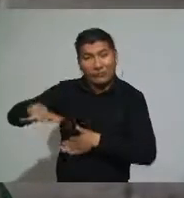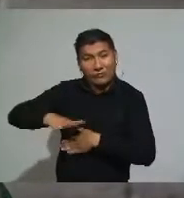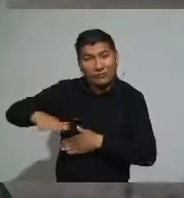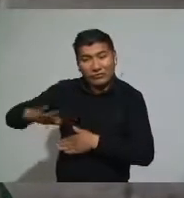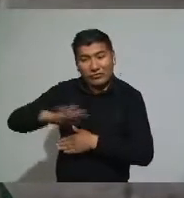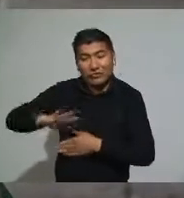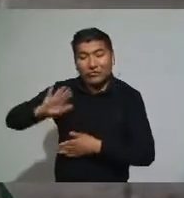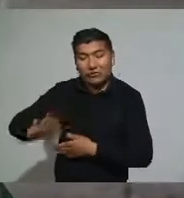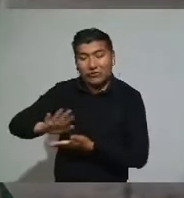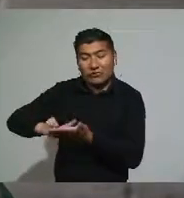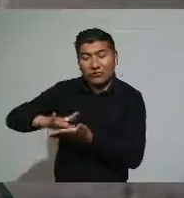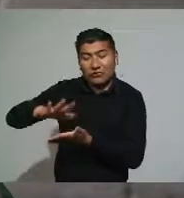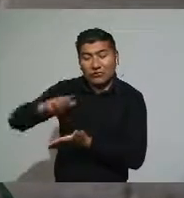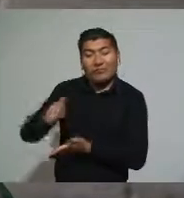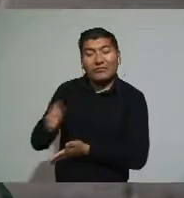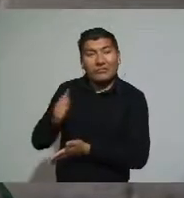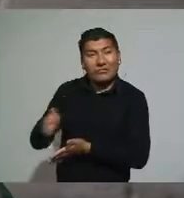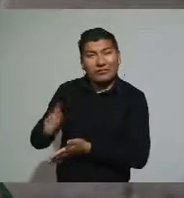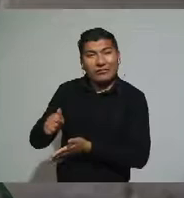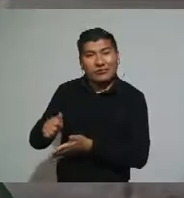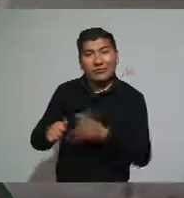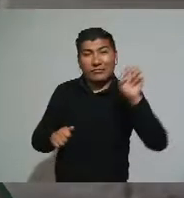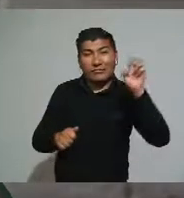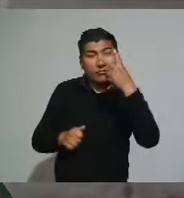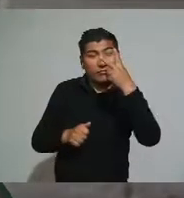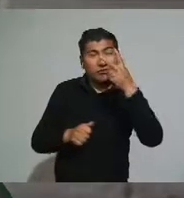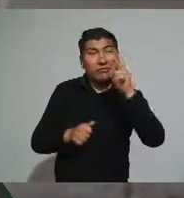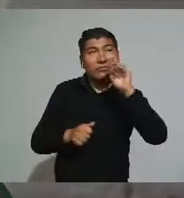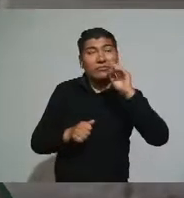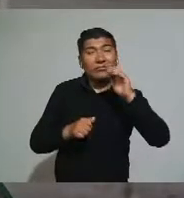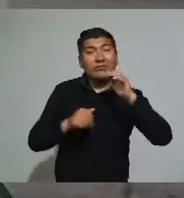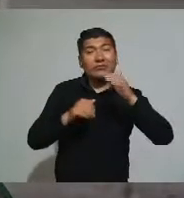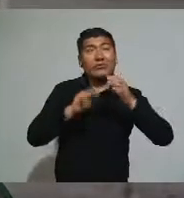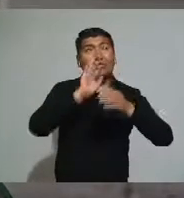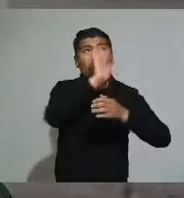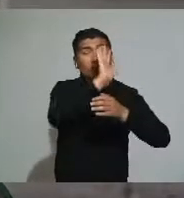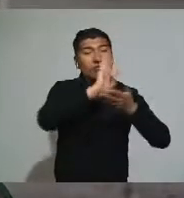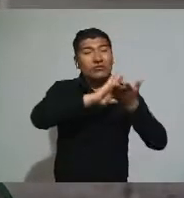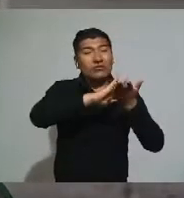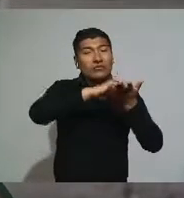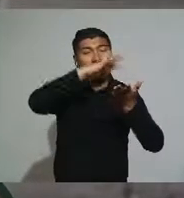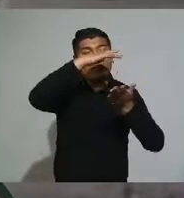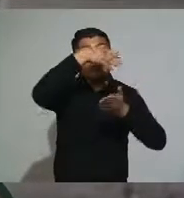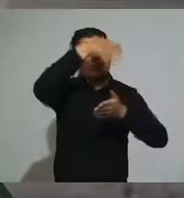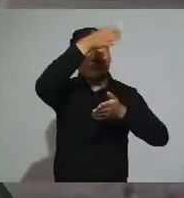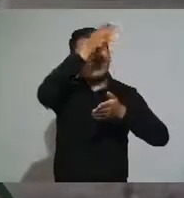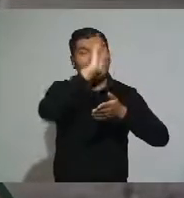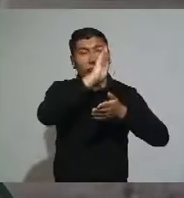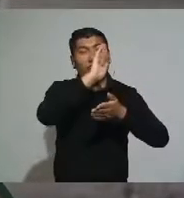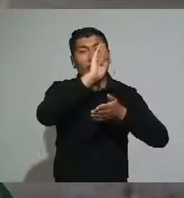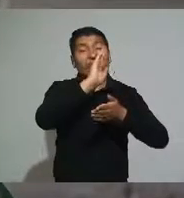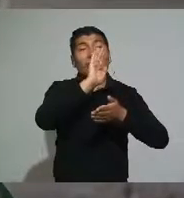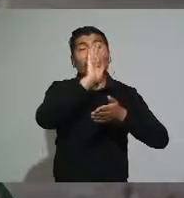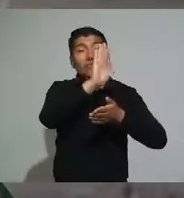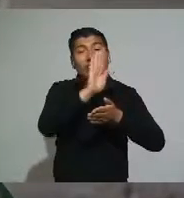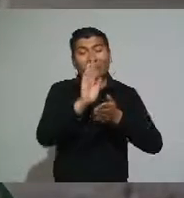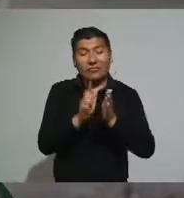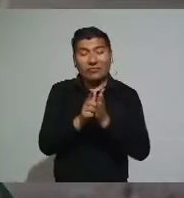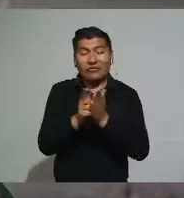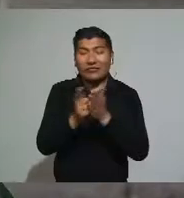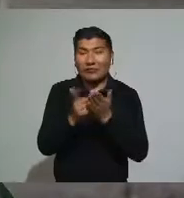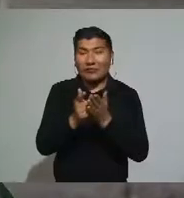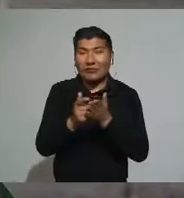su gloria en sí misma, la segunda en el Señor. En su libro Ciudad de